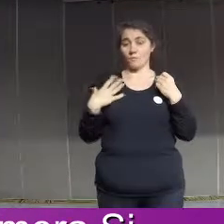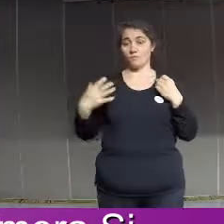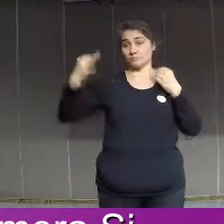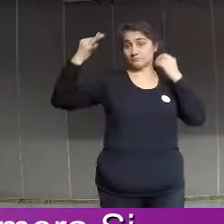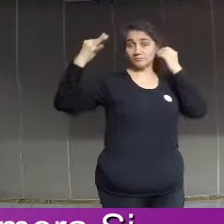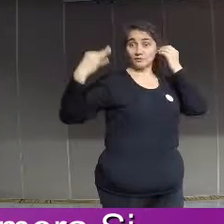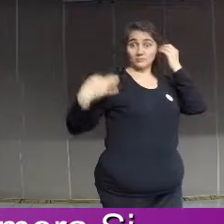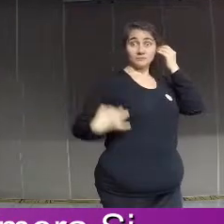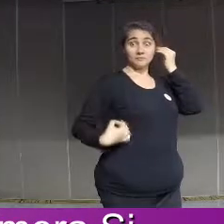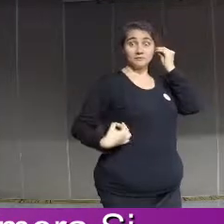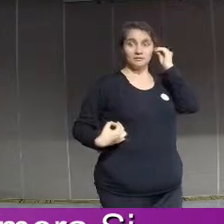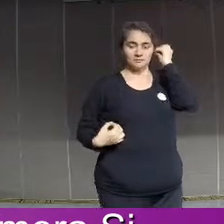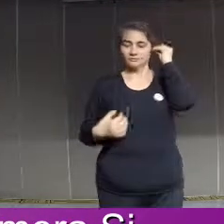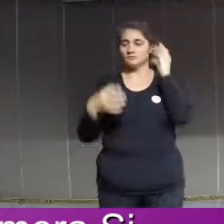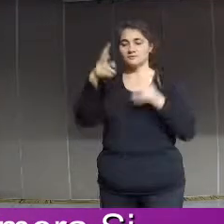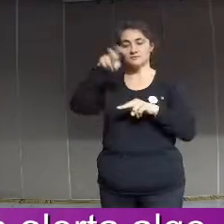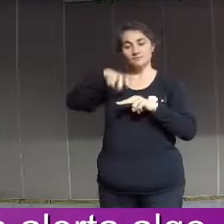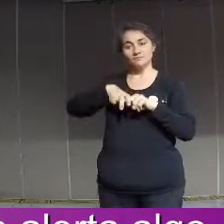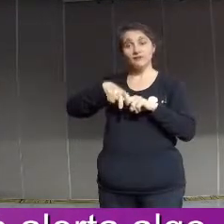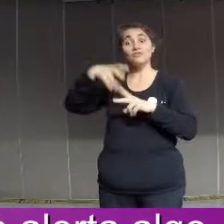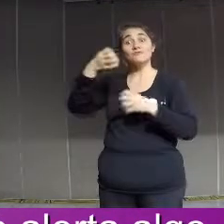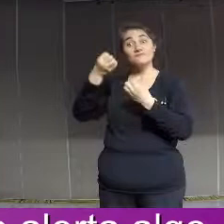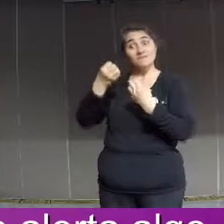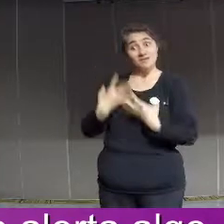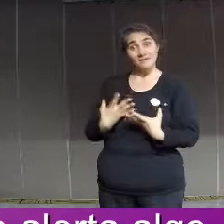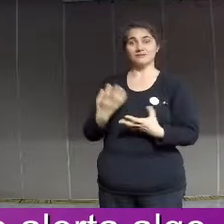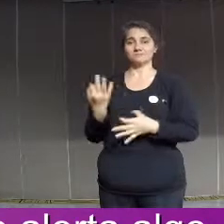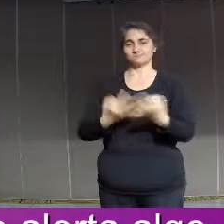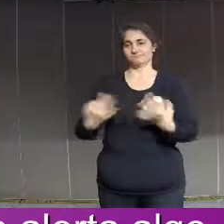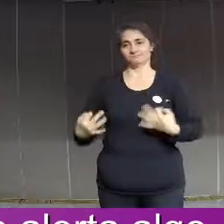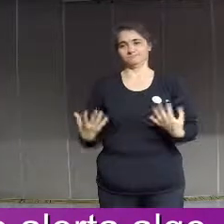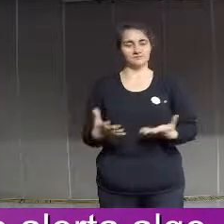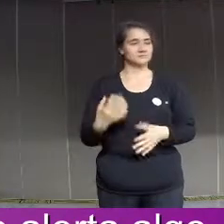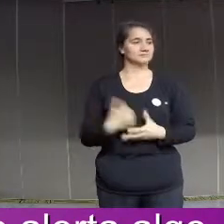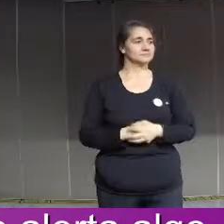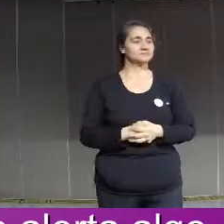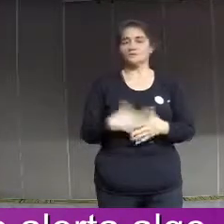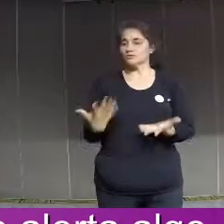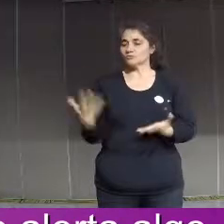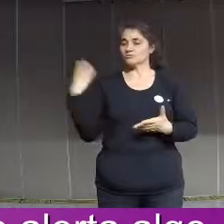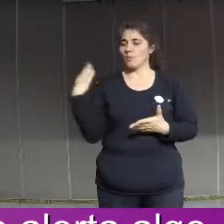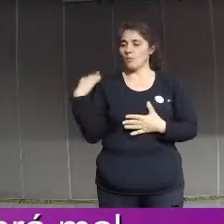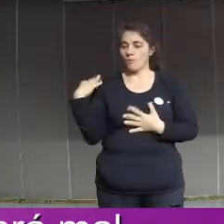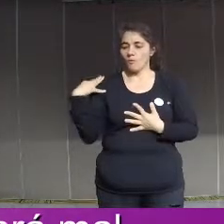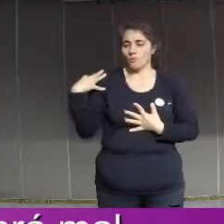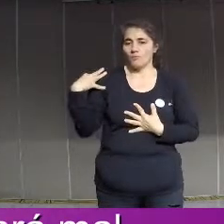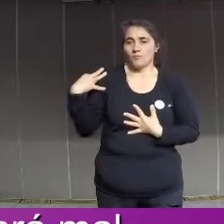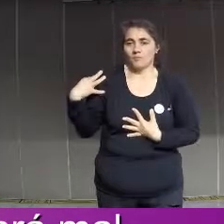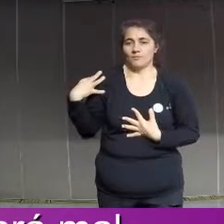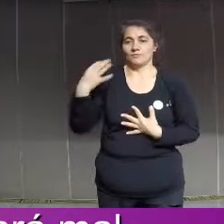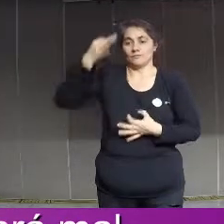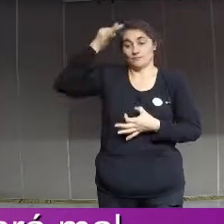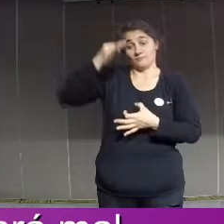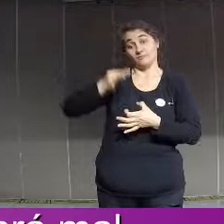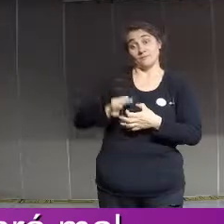postura de la cabeza, ¿deja de toser? Bueno, puede ser, ¿sí? Le corrijo la postura, ¿sigue tosiendo? Bueno, ¿qué está pasando?